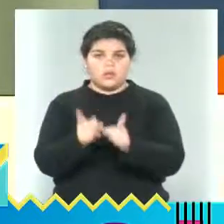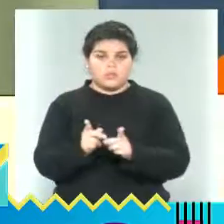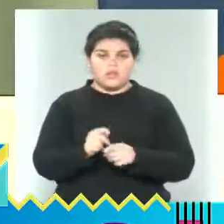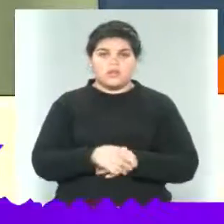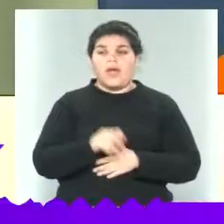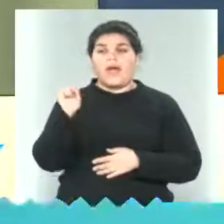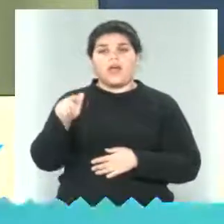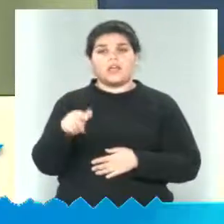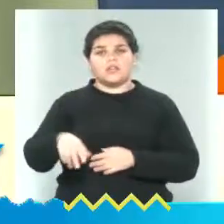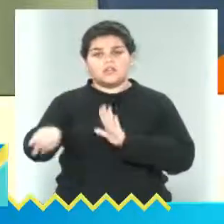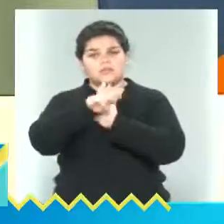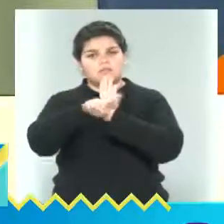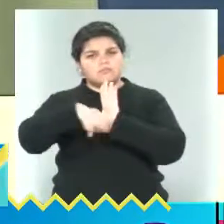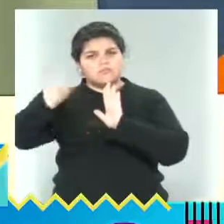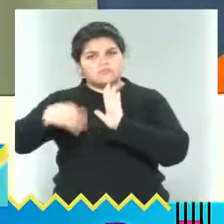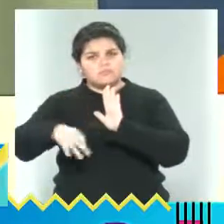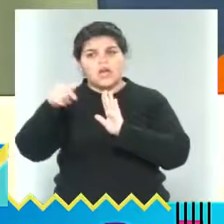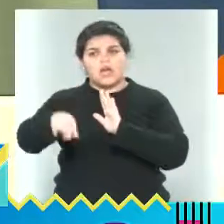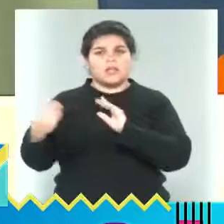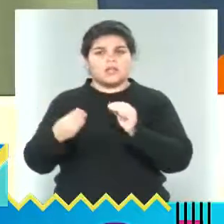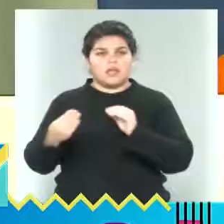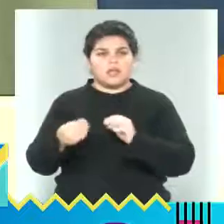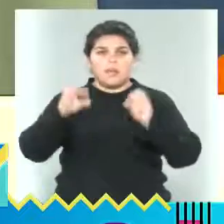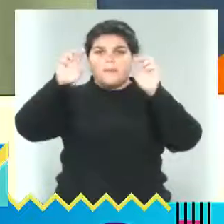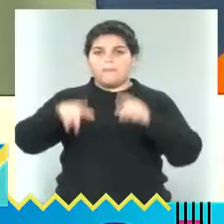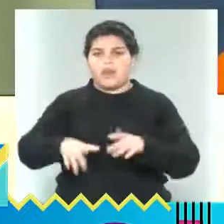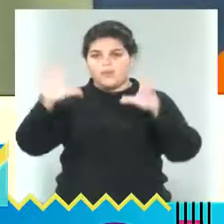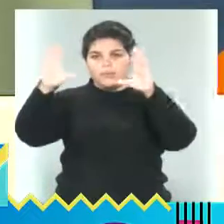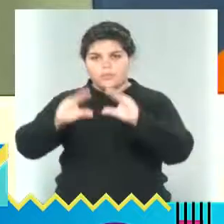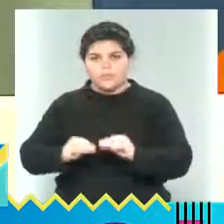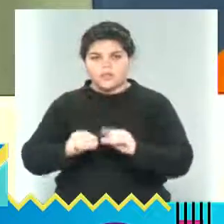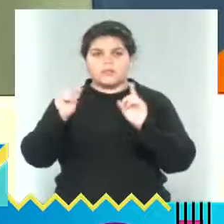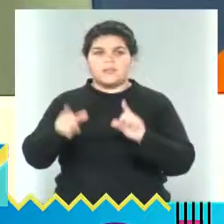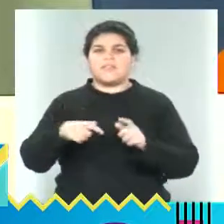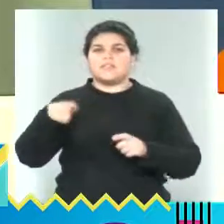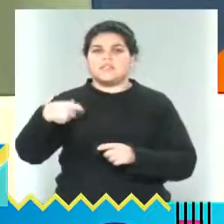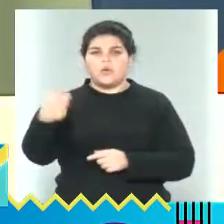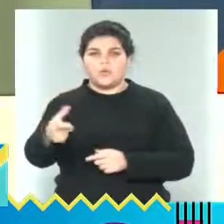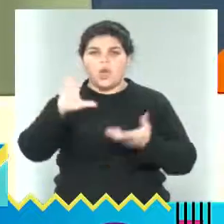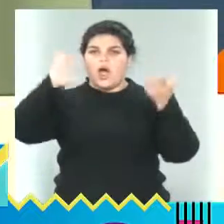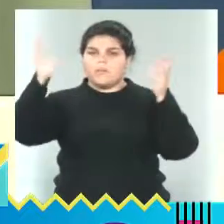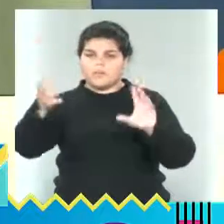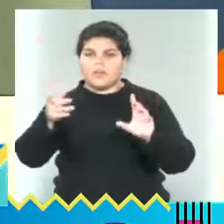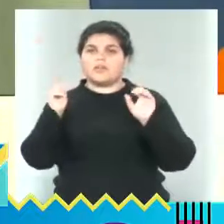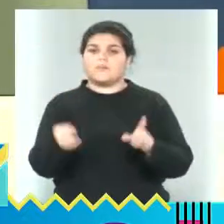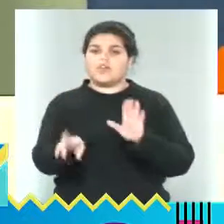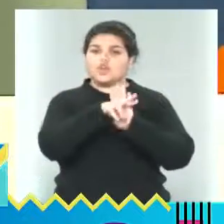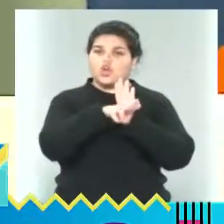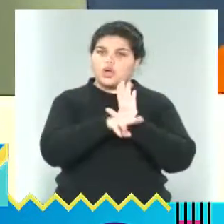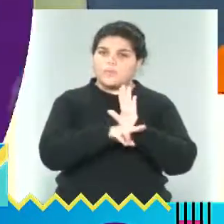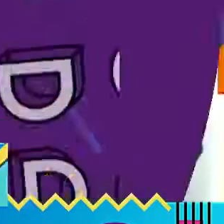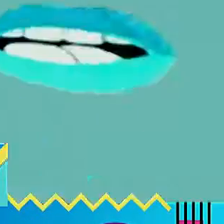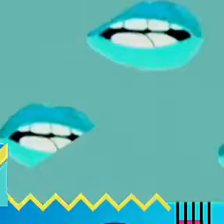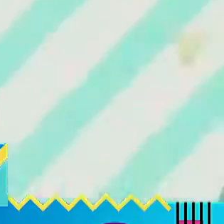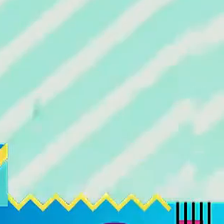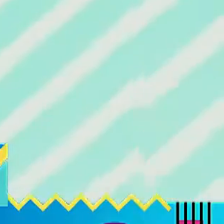reglamentación de exigencias desde planes de mitigación, seguros ambientales, cumplimientos de normas ambientales. Entonces yo soy